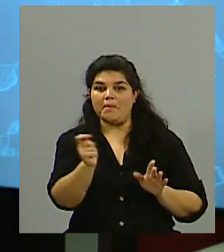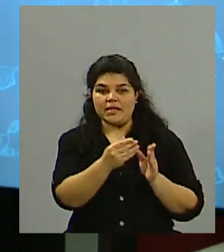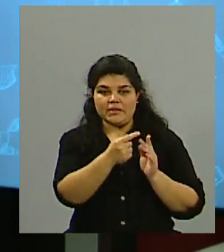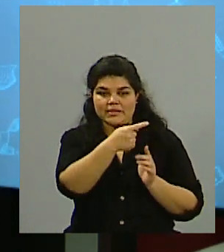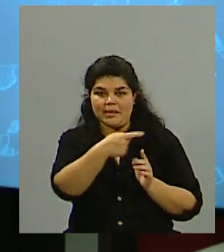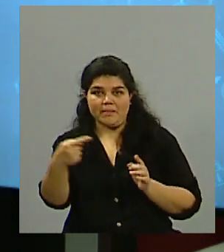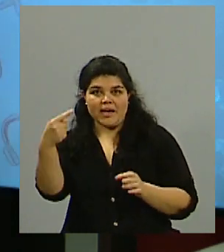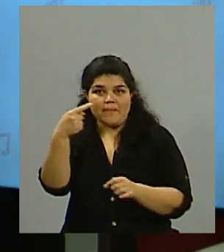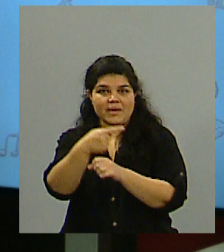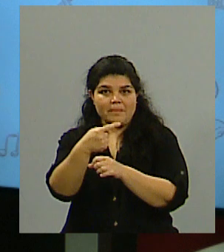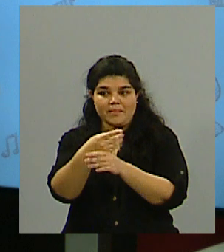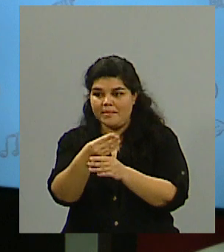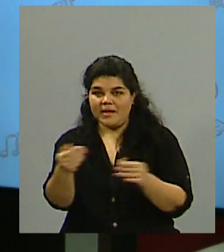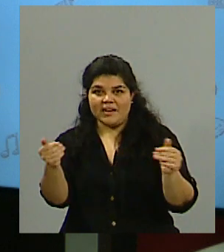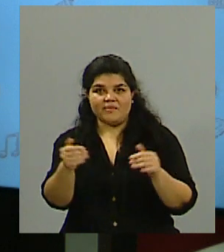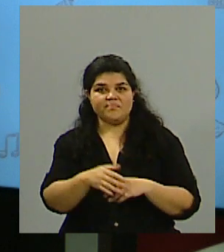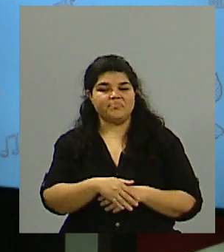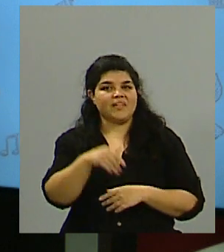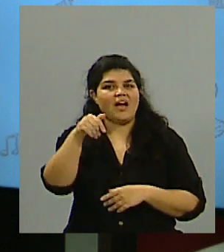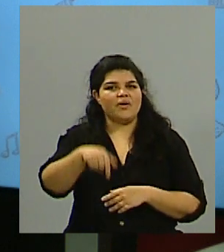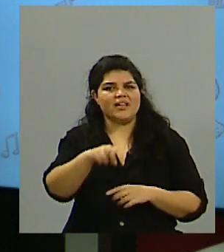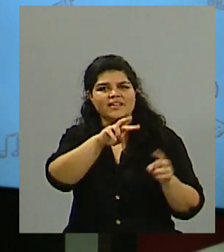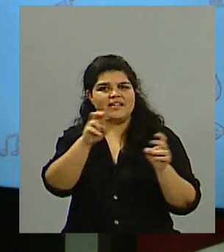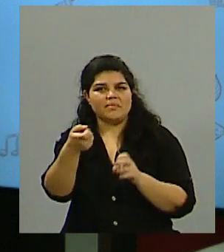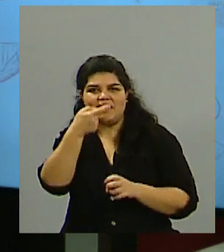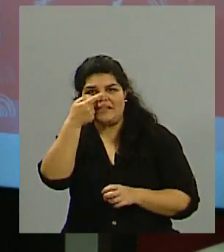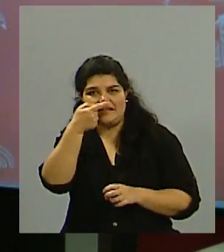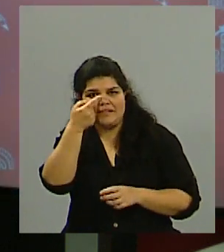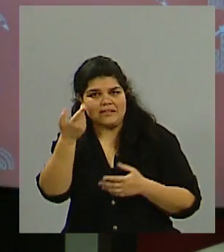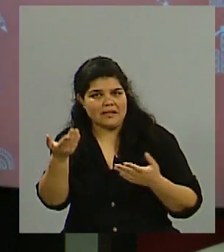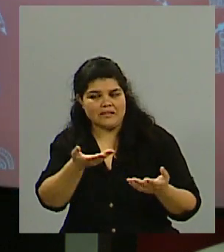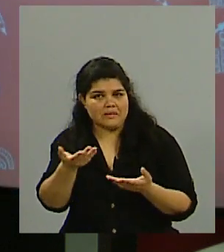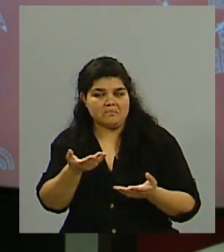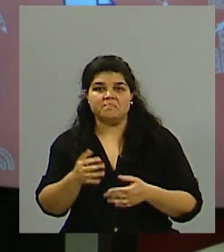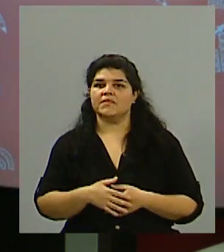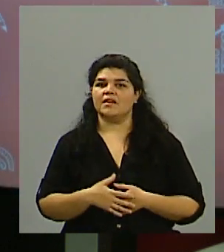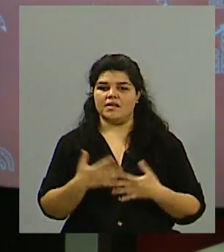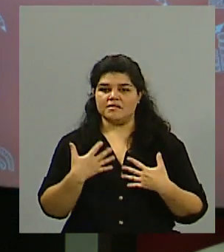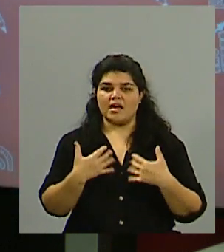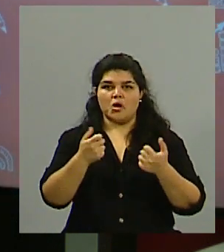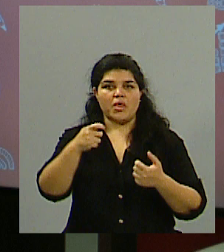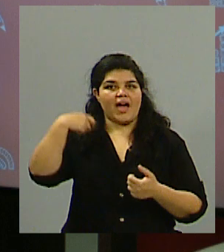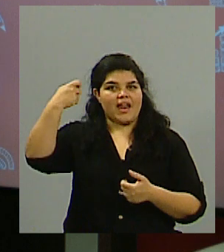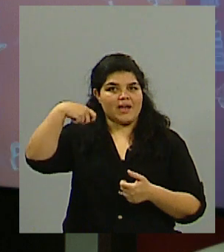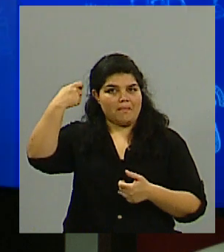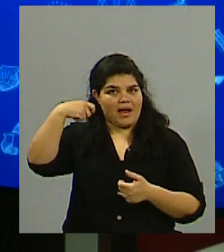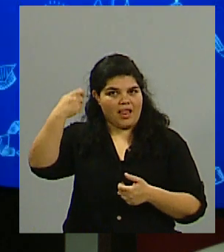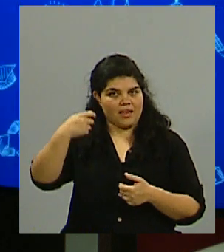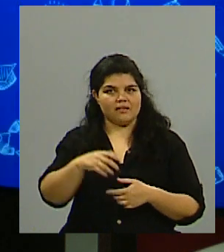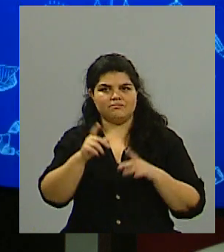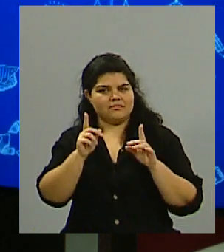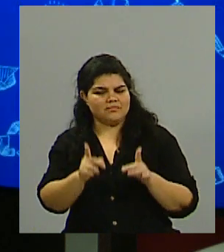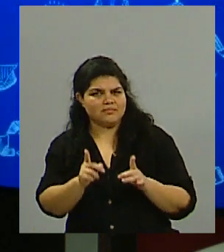un tema muy interesante, tiene que ver con la salud de los animales, ¿no? La importancia, cómo se